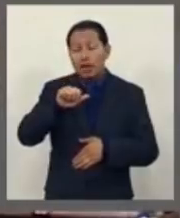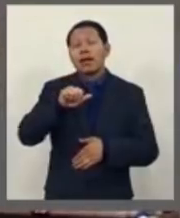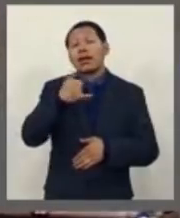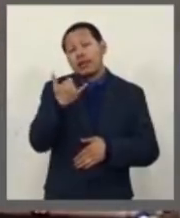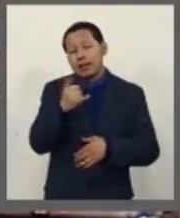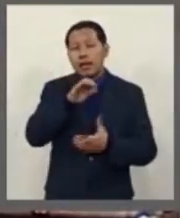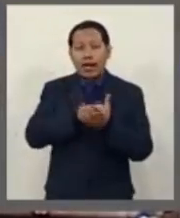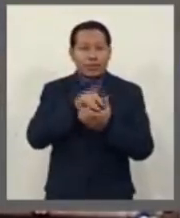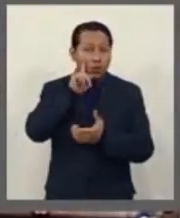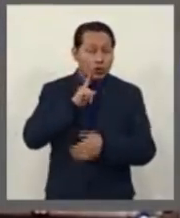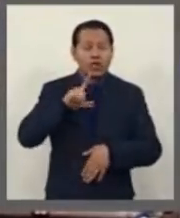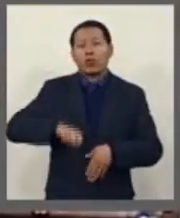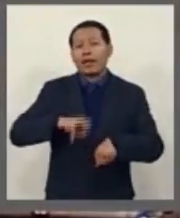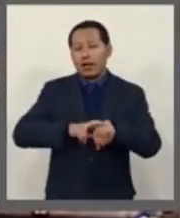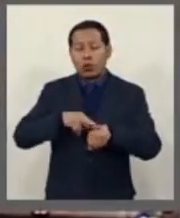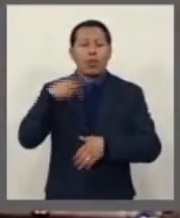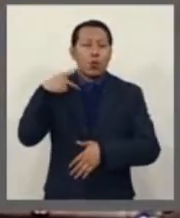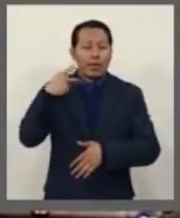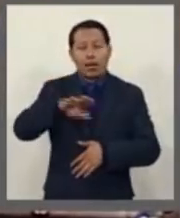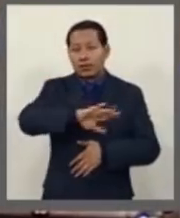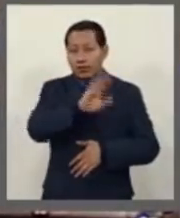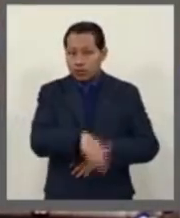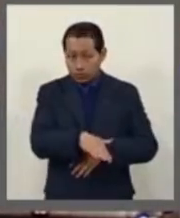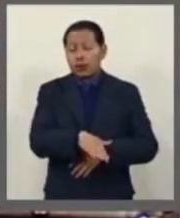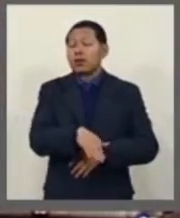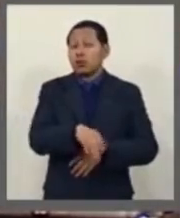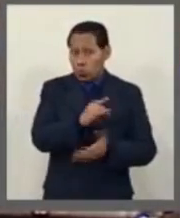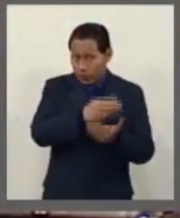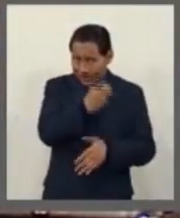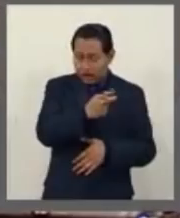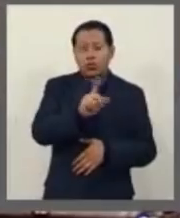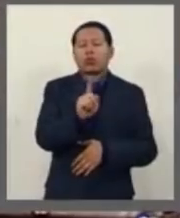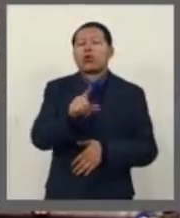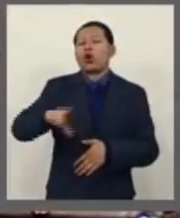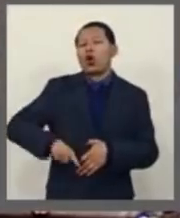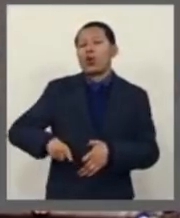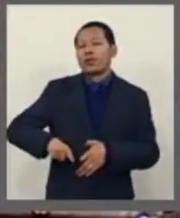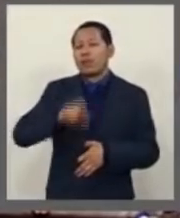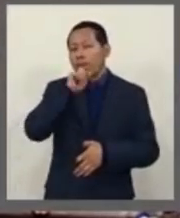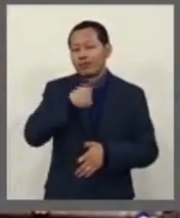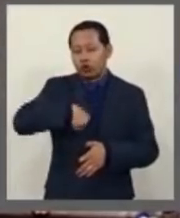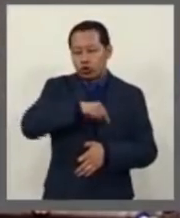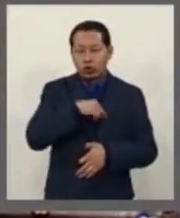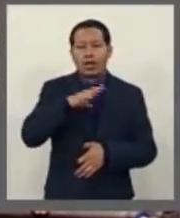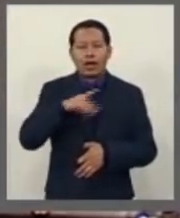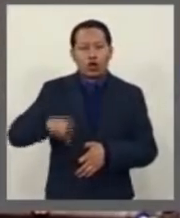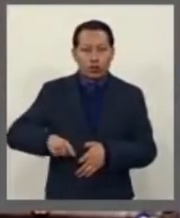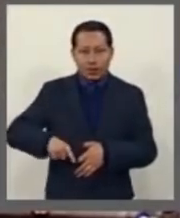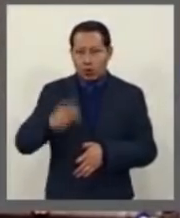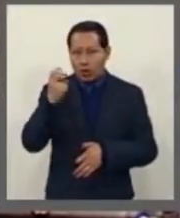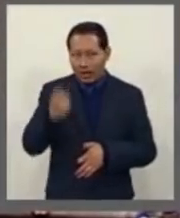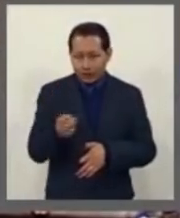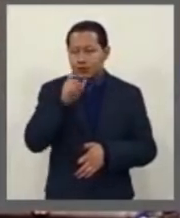perdieron la vida Rafael Moreno Valle y su esposa la gobernadora de Puebla se trata del